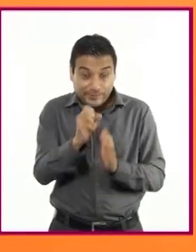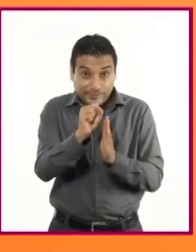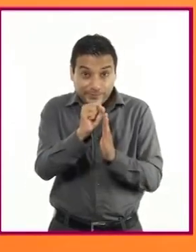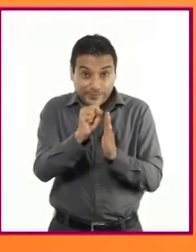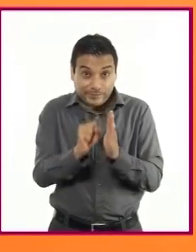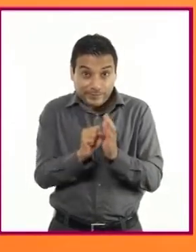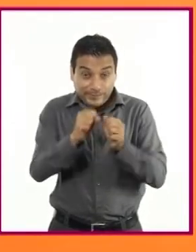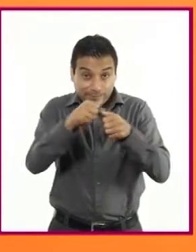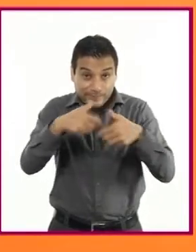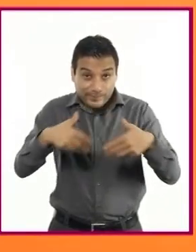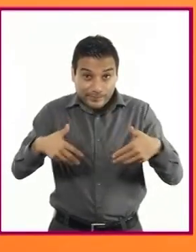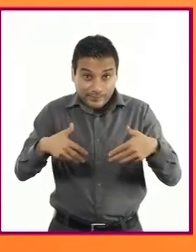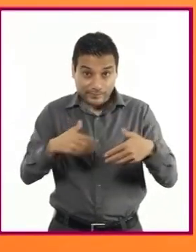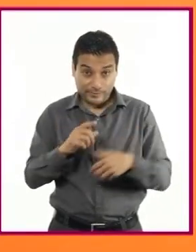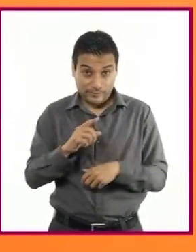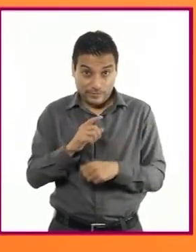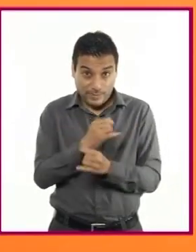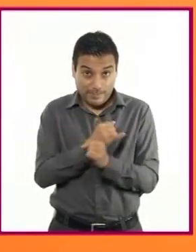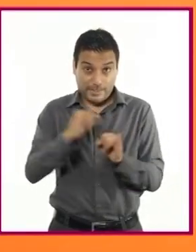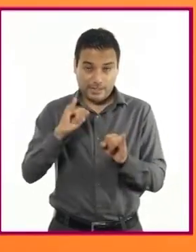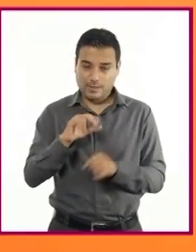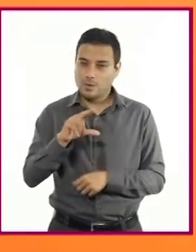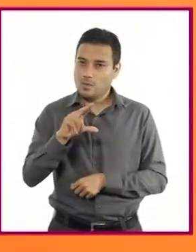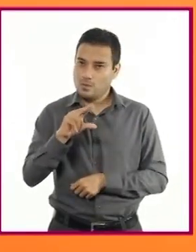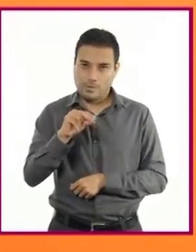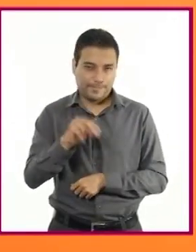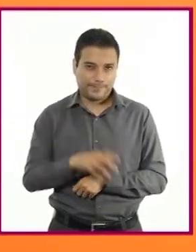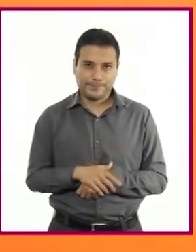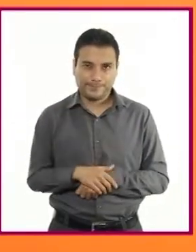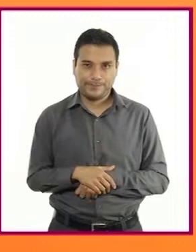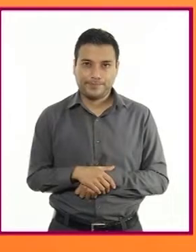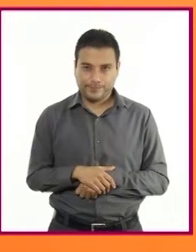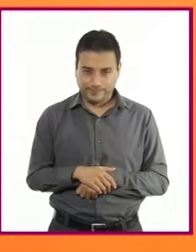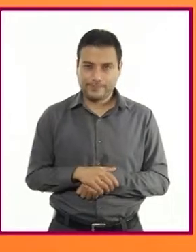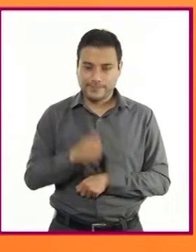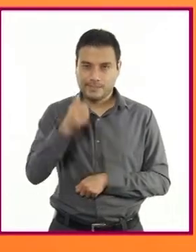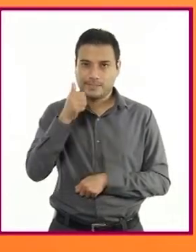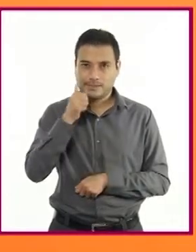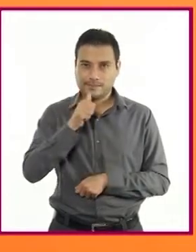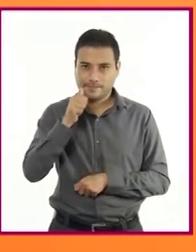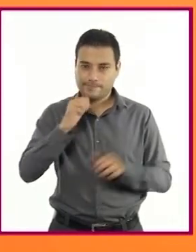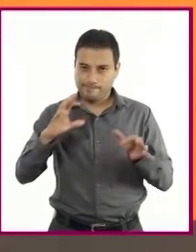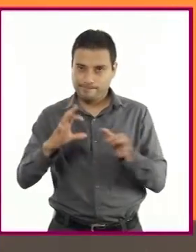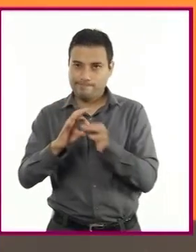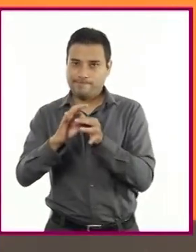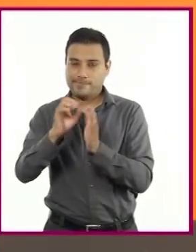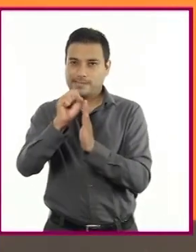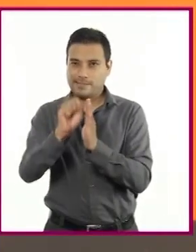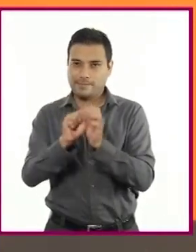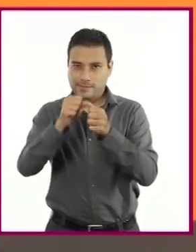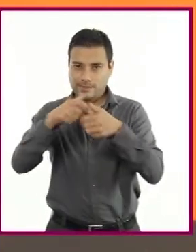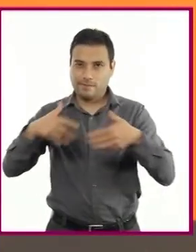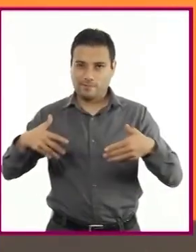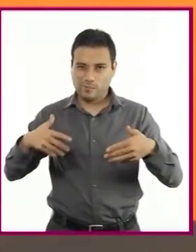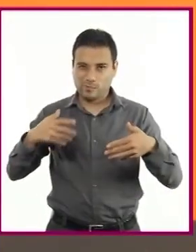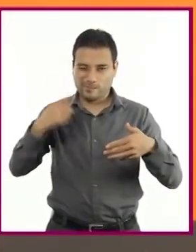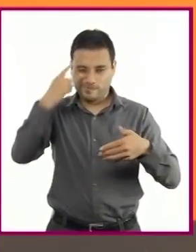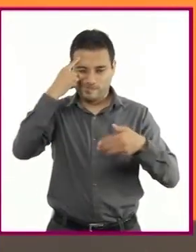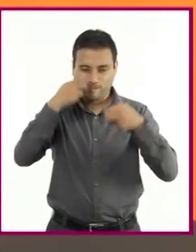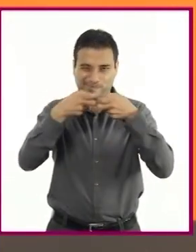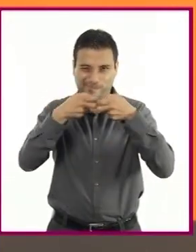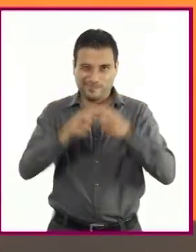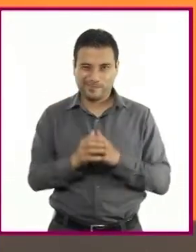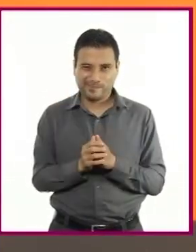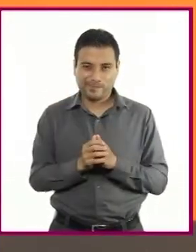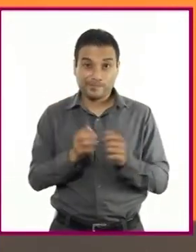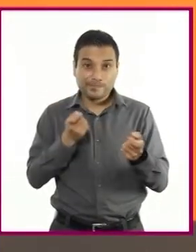es completamente autónomo, sino que depende del sistema nervioso periférico, que lo coordina